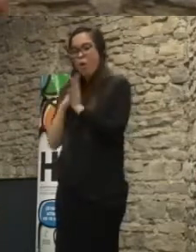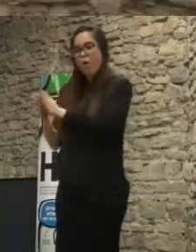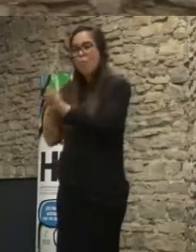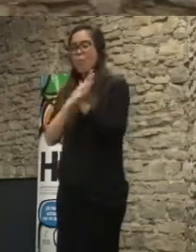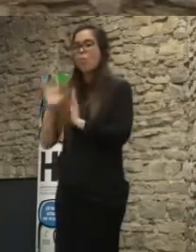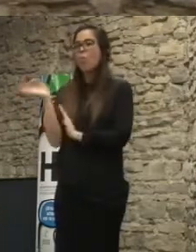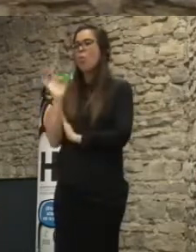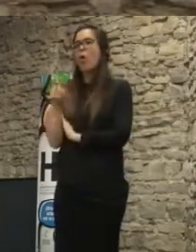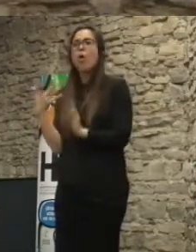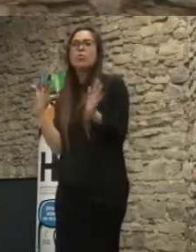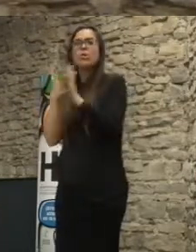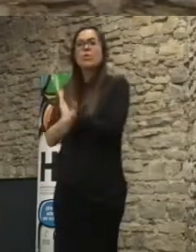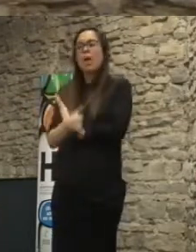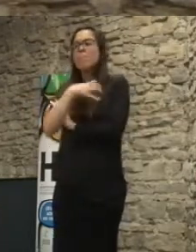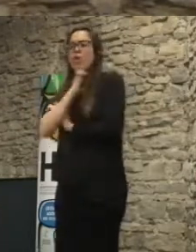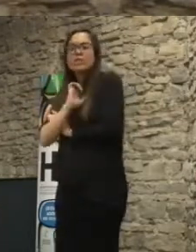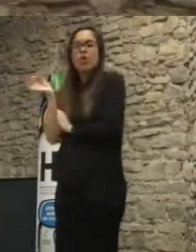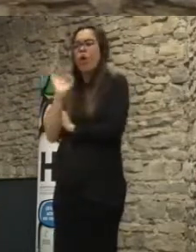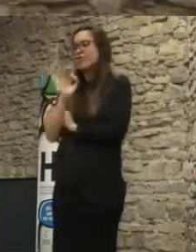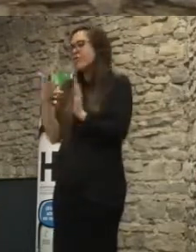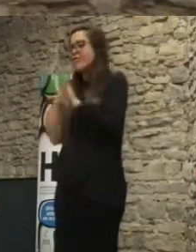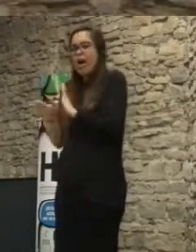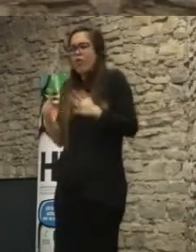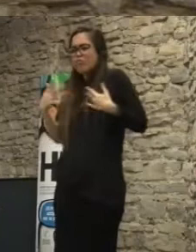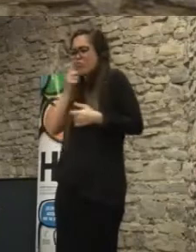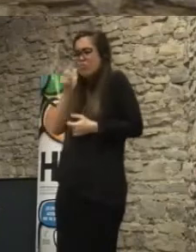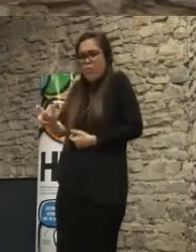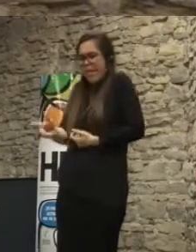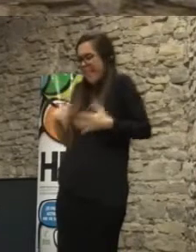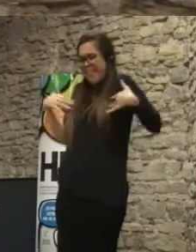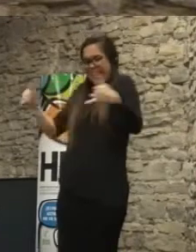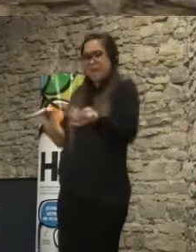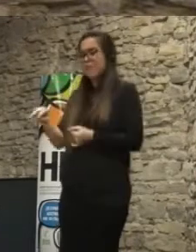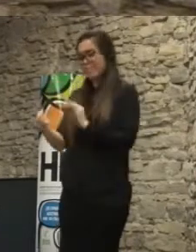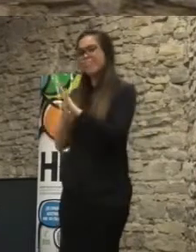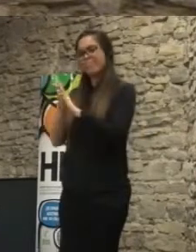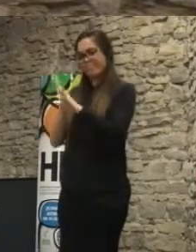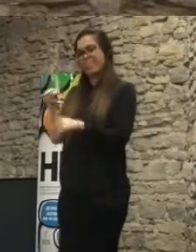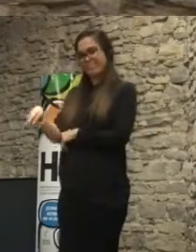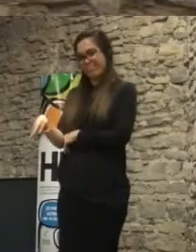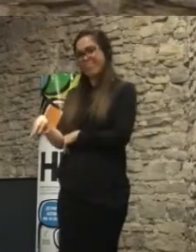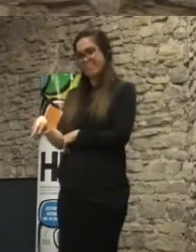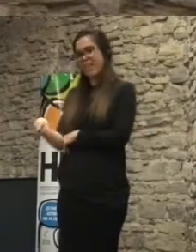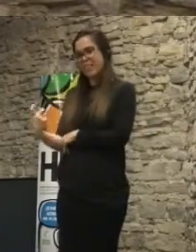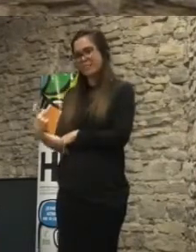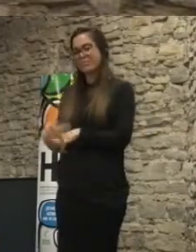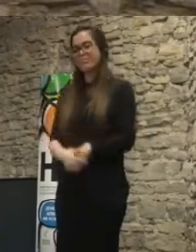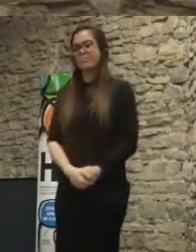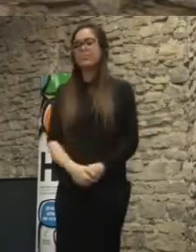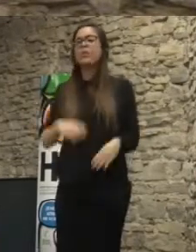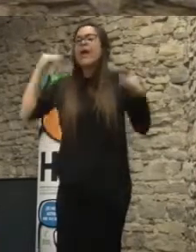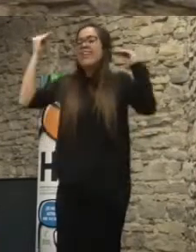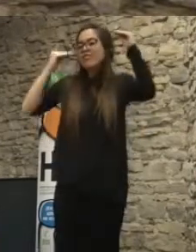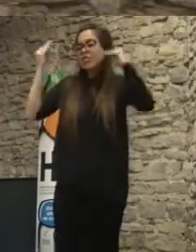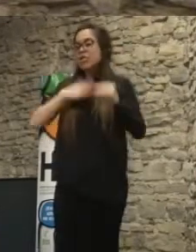de comunidad, como le queráis llamar. Bien, estas son las reflexiones que yo creo. Hay